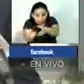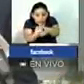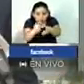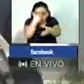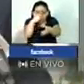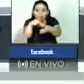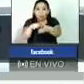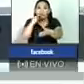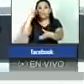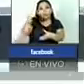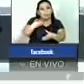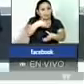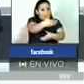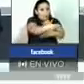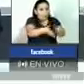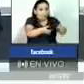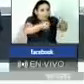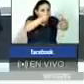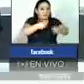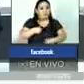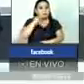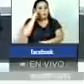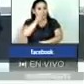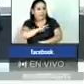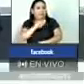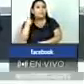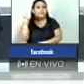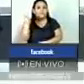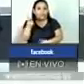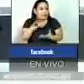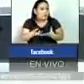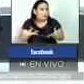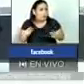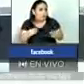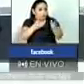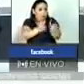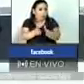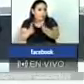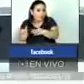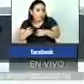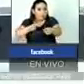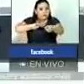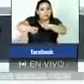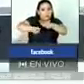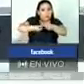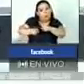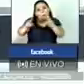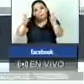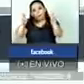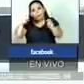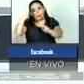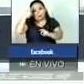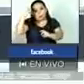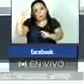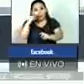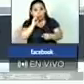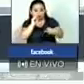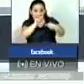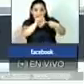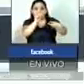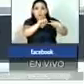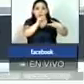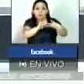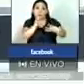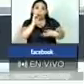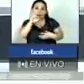salido las órdenes. Entonces están tomando... Miri, falta de efectividad del Plan Control Territorial y motivaciones políticas son algunos de los señalamientos que